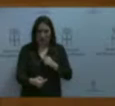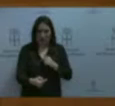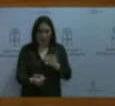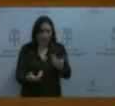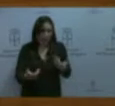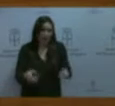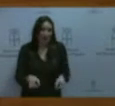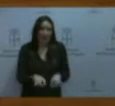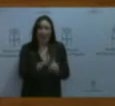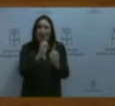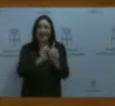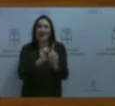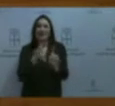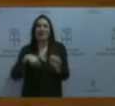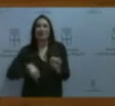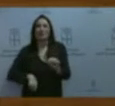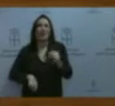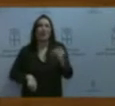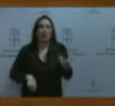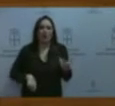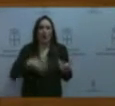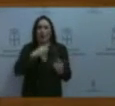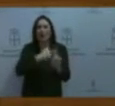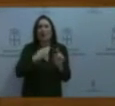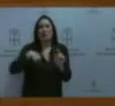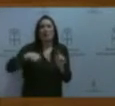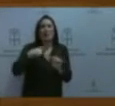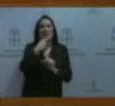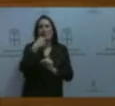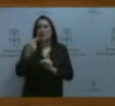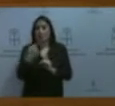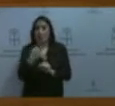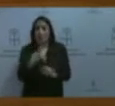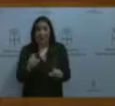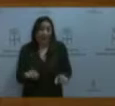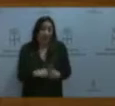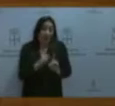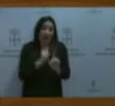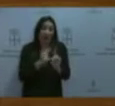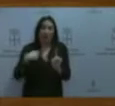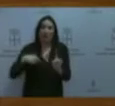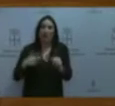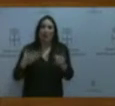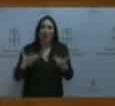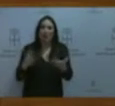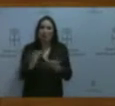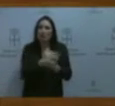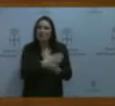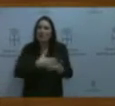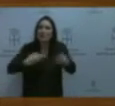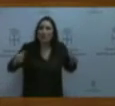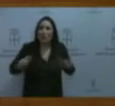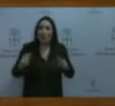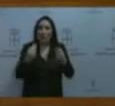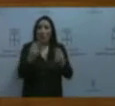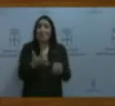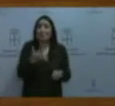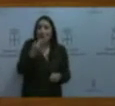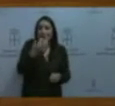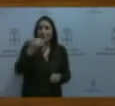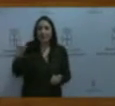independientemente de la categoría profesional. No voy a citar aquí las categorías profesionales, independientemente de la categoría profesional. Pero si además eso, las jefaturas de servicio,